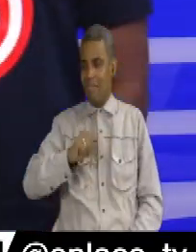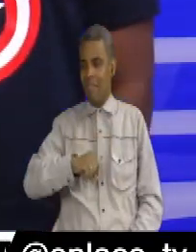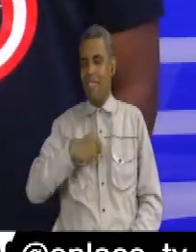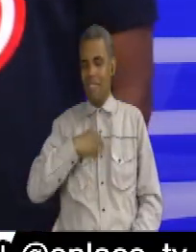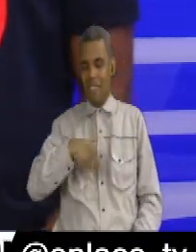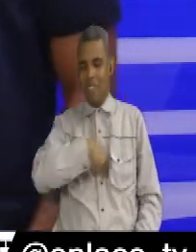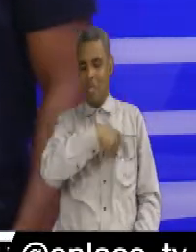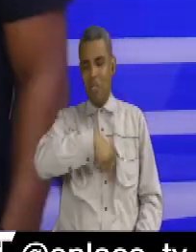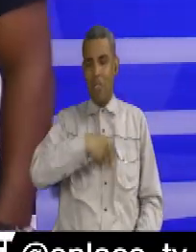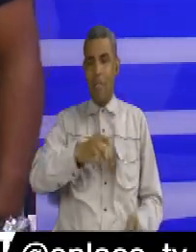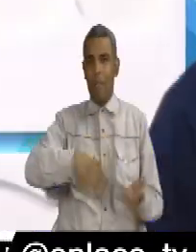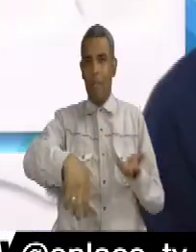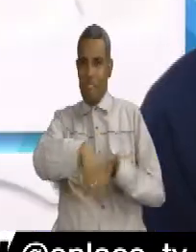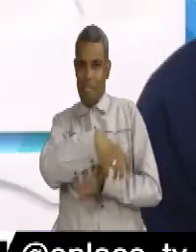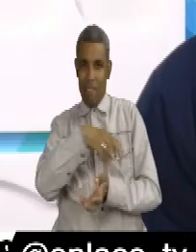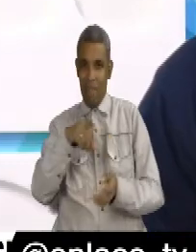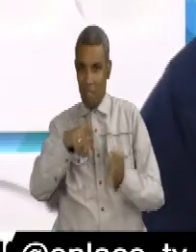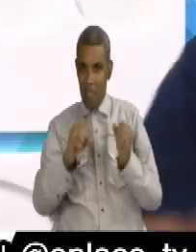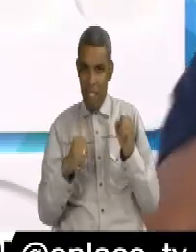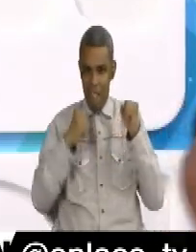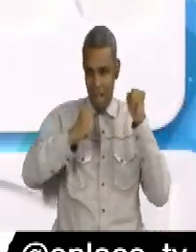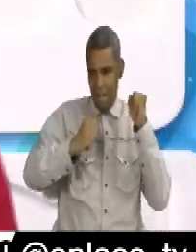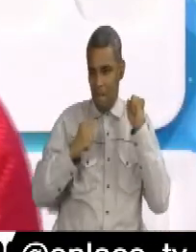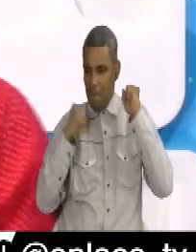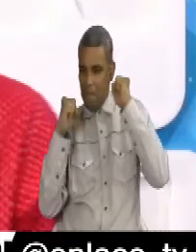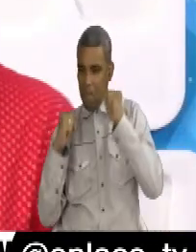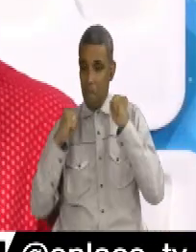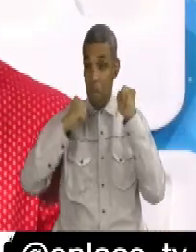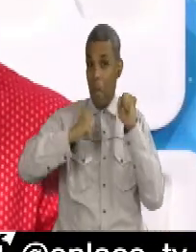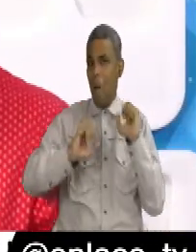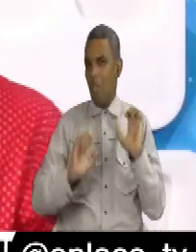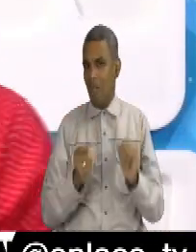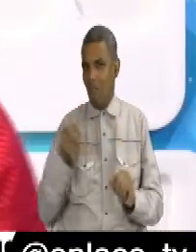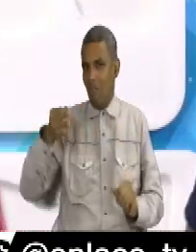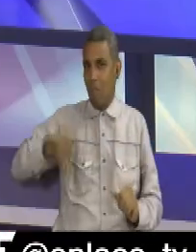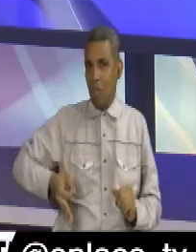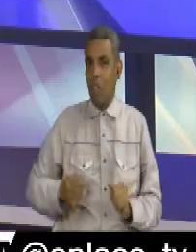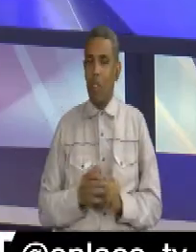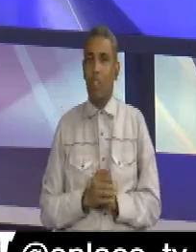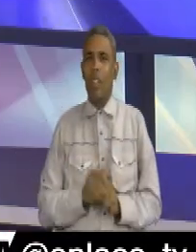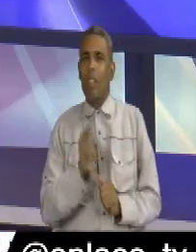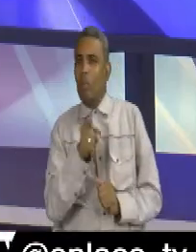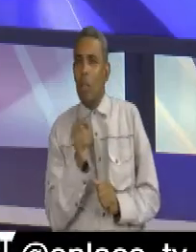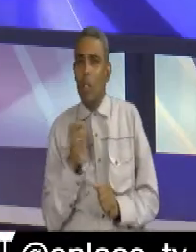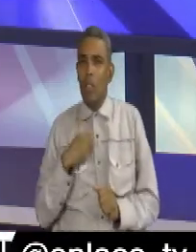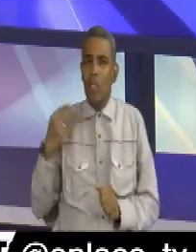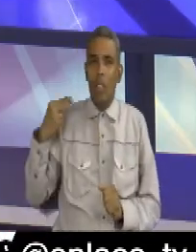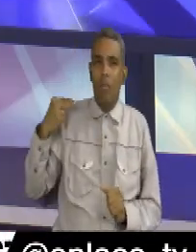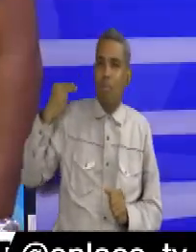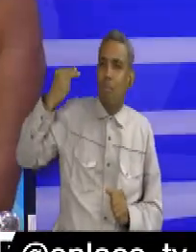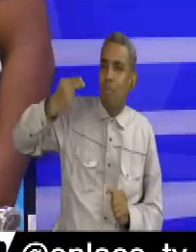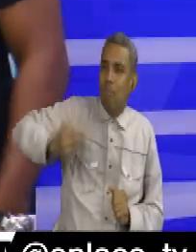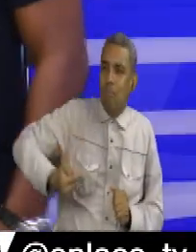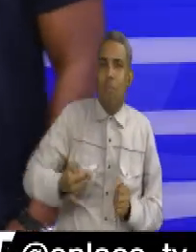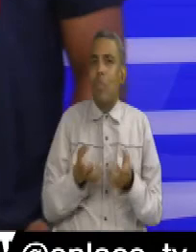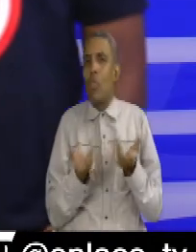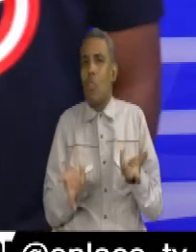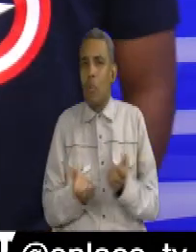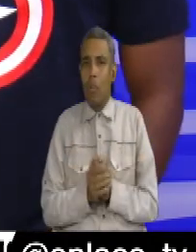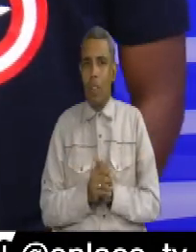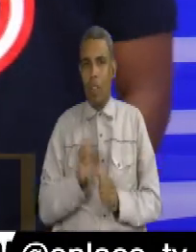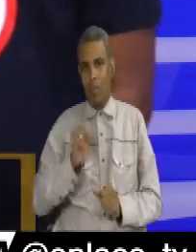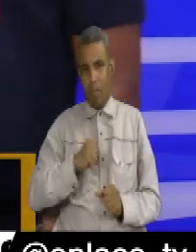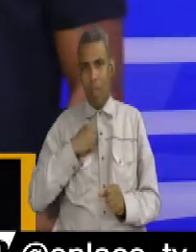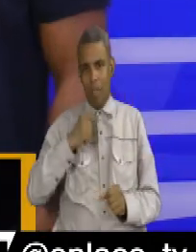tienes que prepararte si vas a estar en ese evento, porque lo que hay es desorden y música en vivo. Hablemos de la trayectoria del grupo. Bueno, somos Los Desordenados, somos